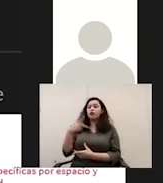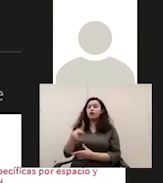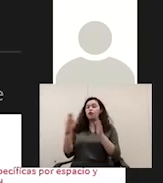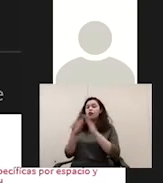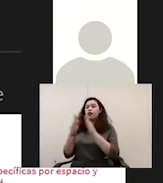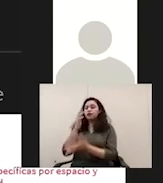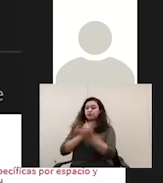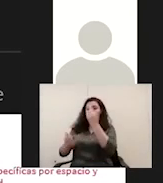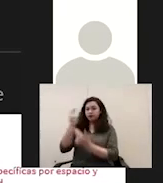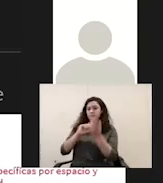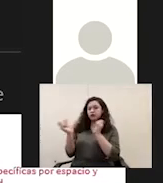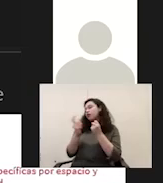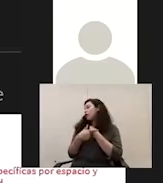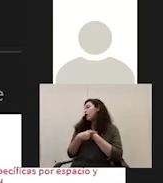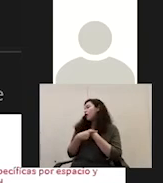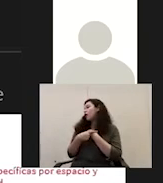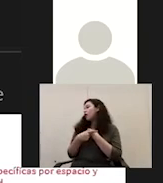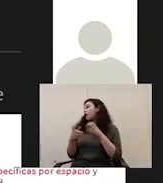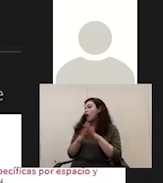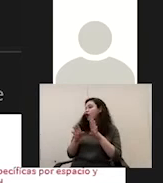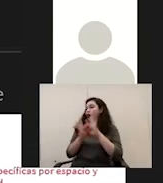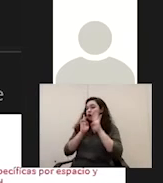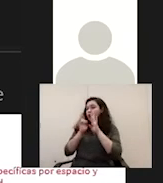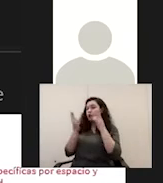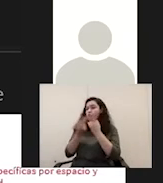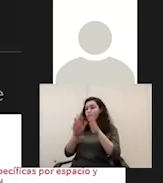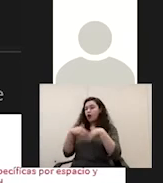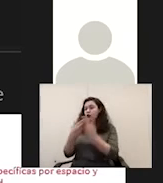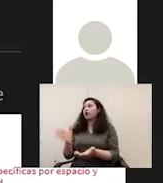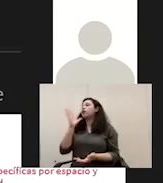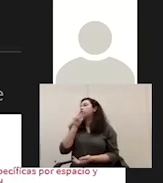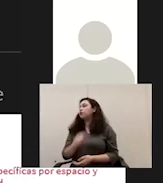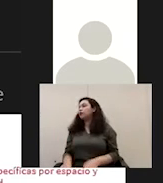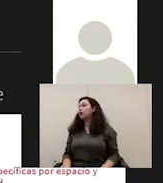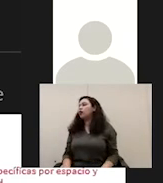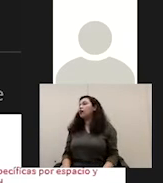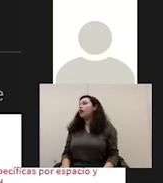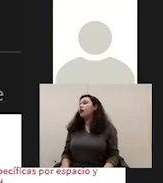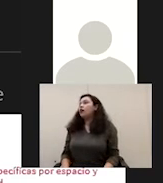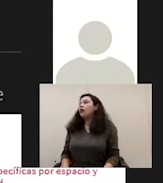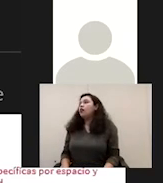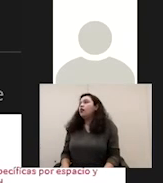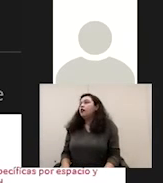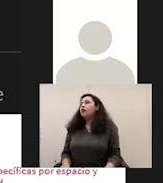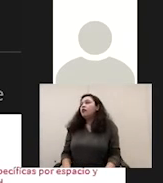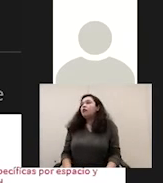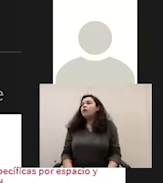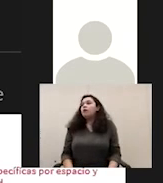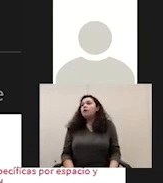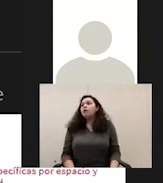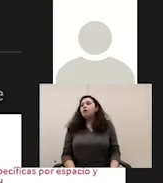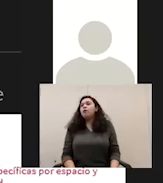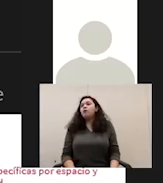no pueden hacer congregaciones en la parte de afuera. Sí tendrá que ser ya